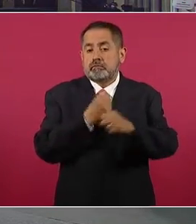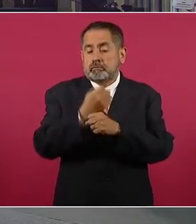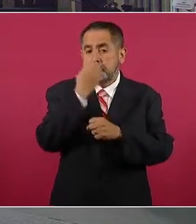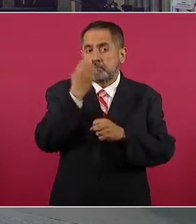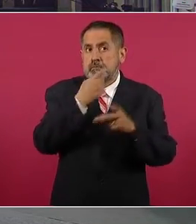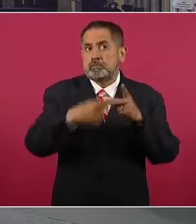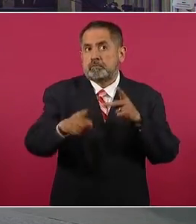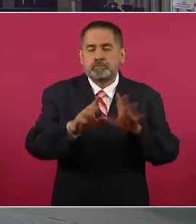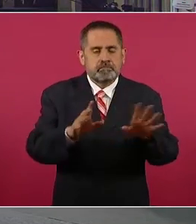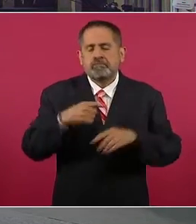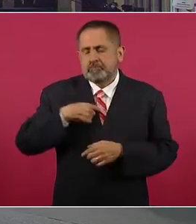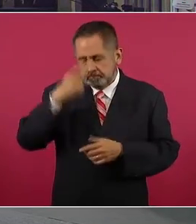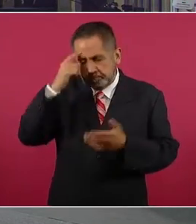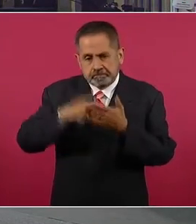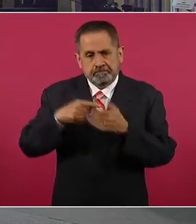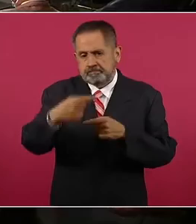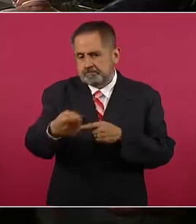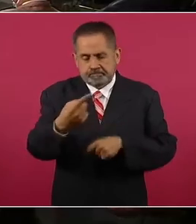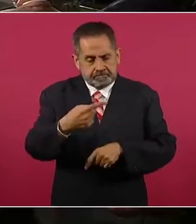vamos a resolverlo.